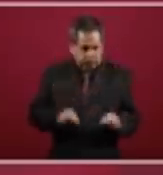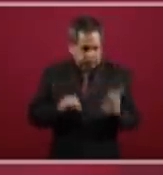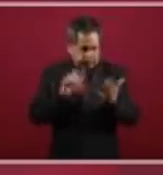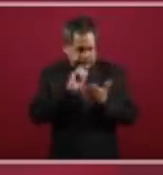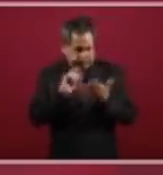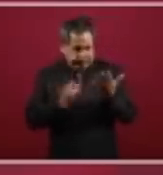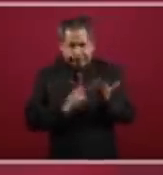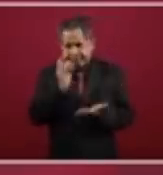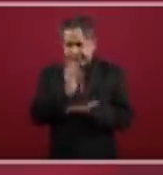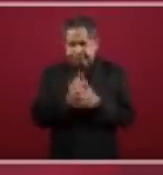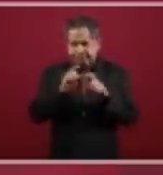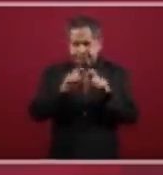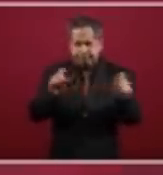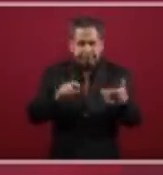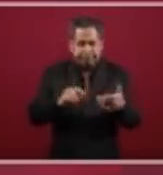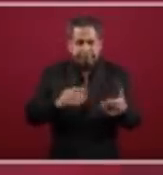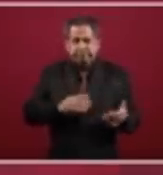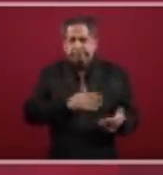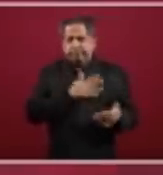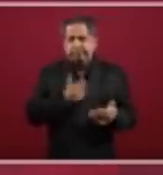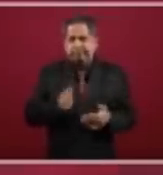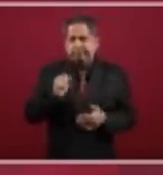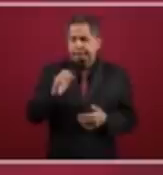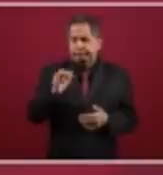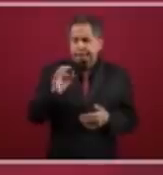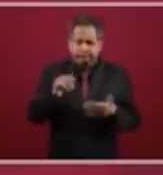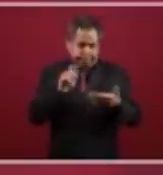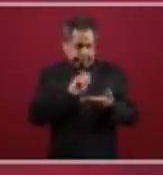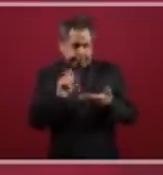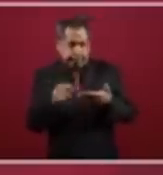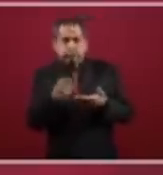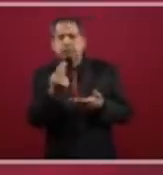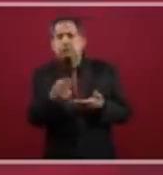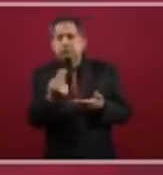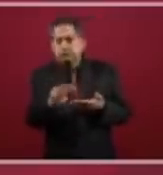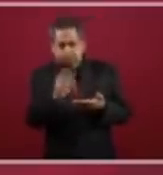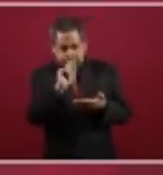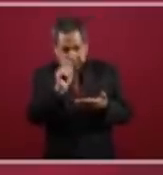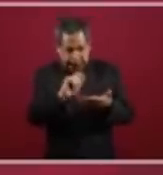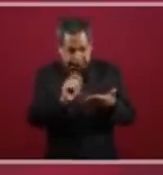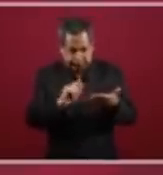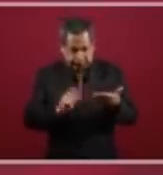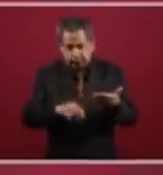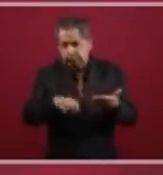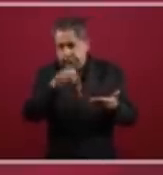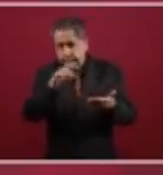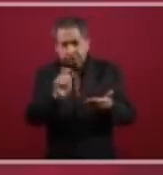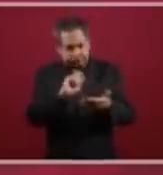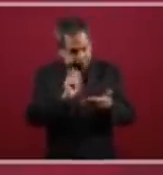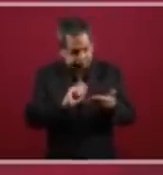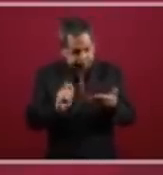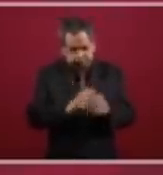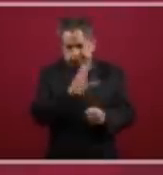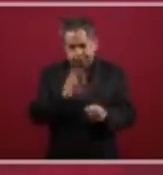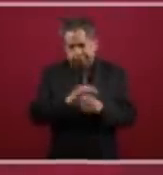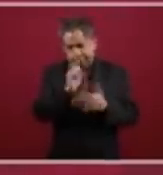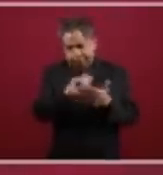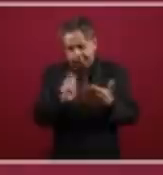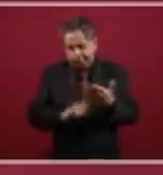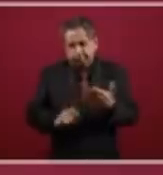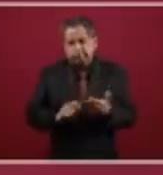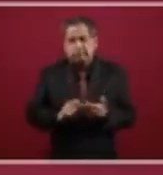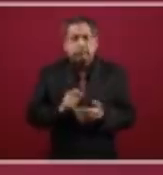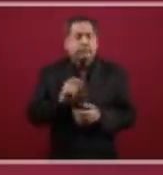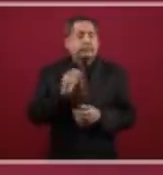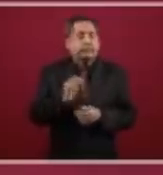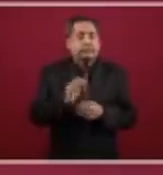formato único de bienestar, tomamos los datos de las personas de nueva incorporación, el que cumplió años el día